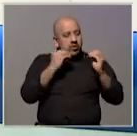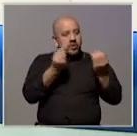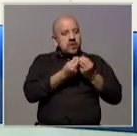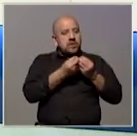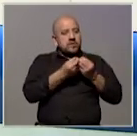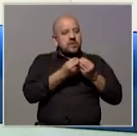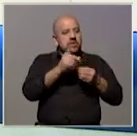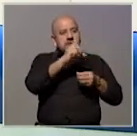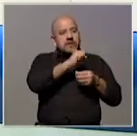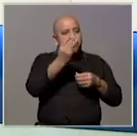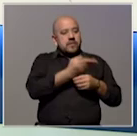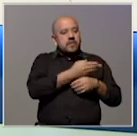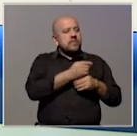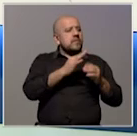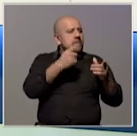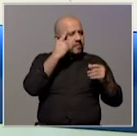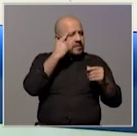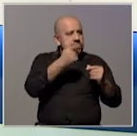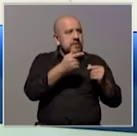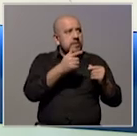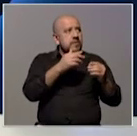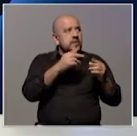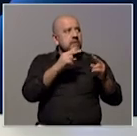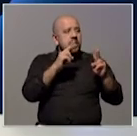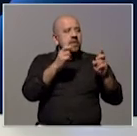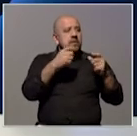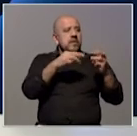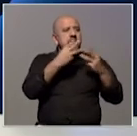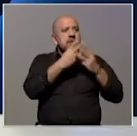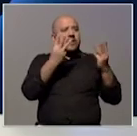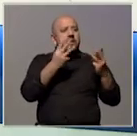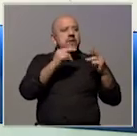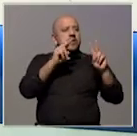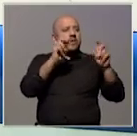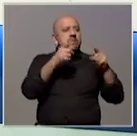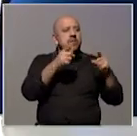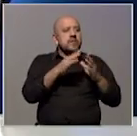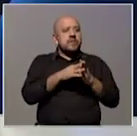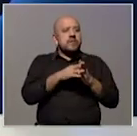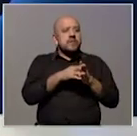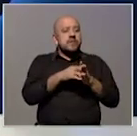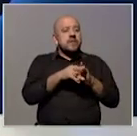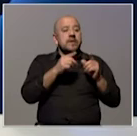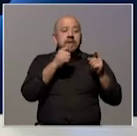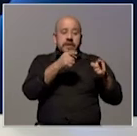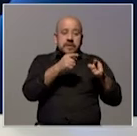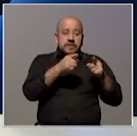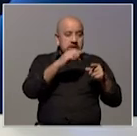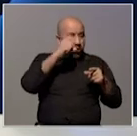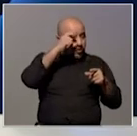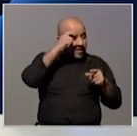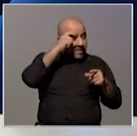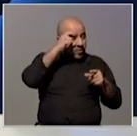que comentario tener para hacer con respecto a la nota pero después en general a esta cuestión de la presencia bueno esa nota en realidad